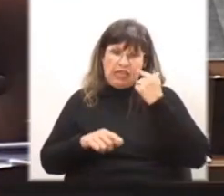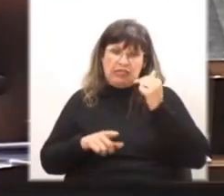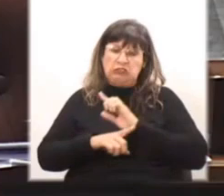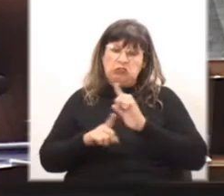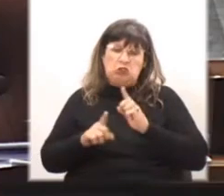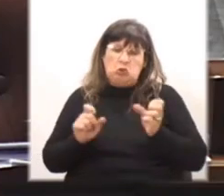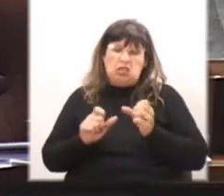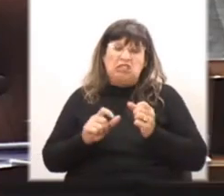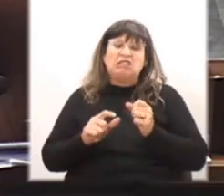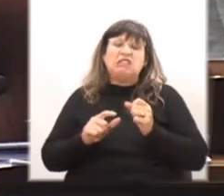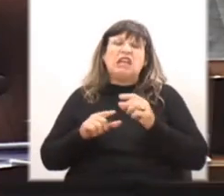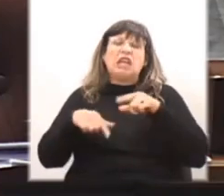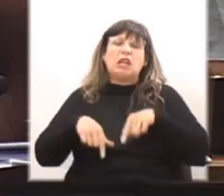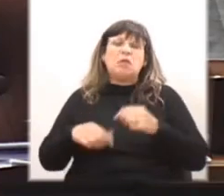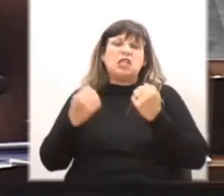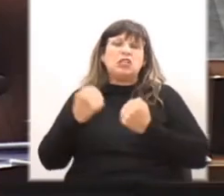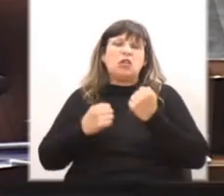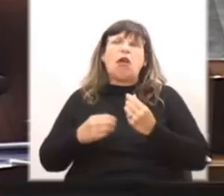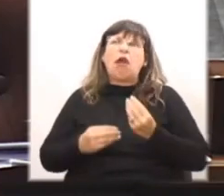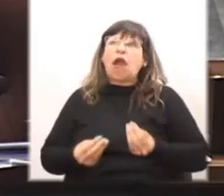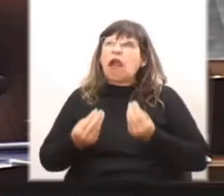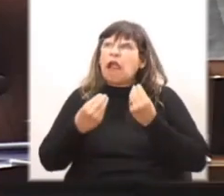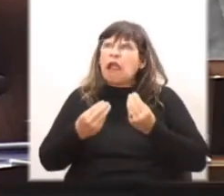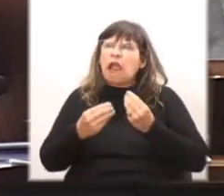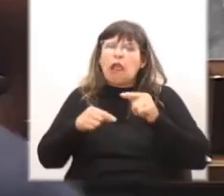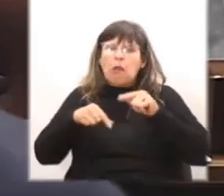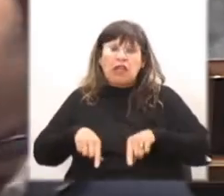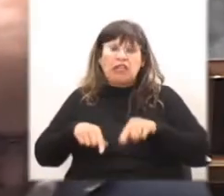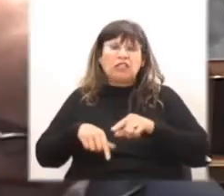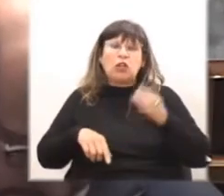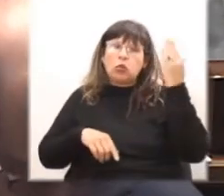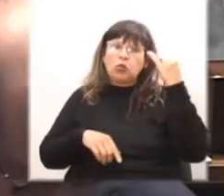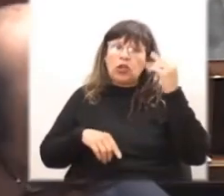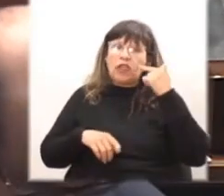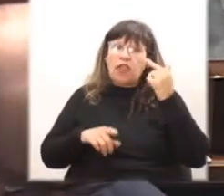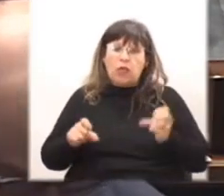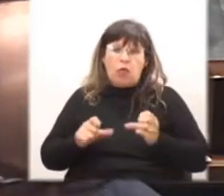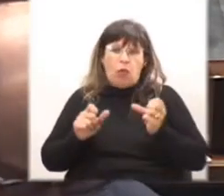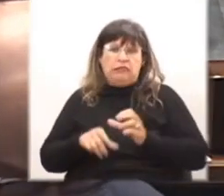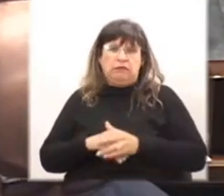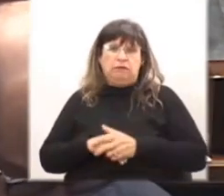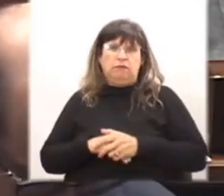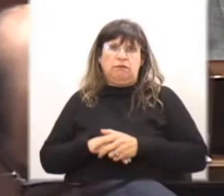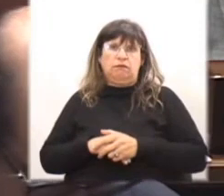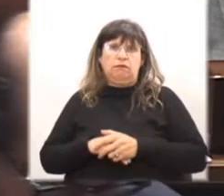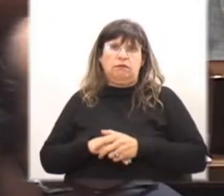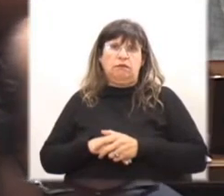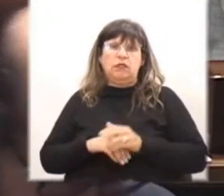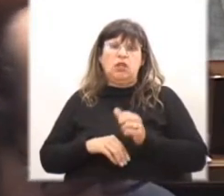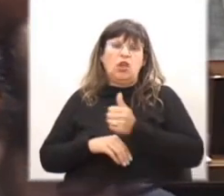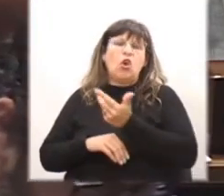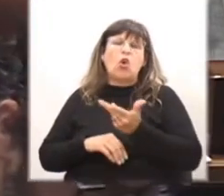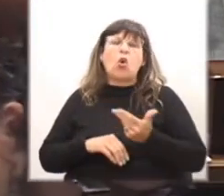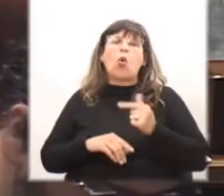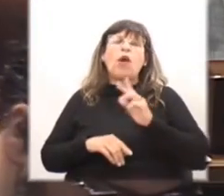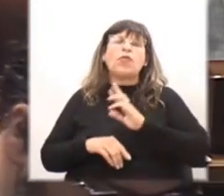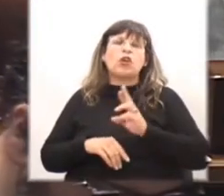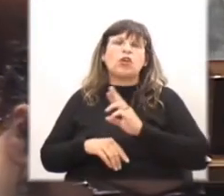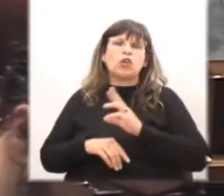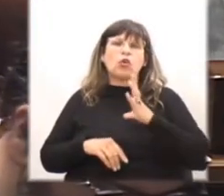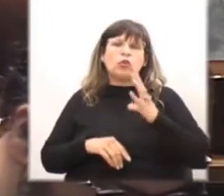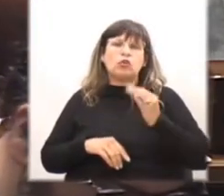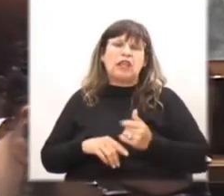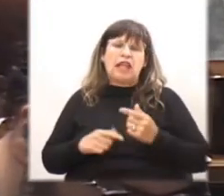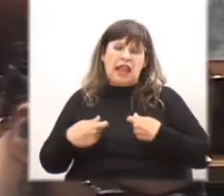realiza el MEF, ¿qué ministerio o autoridad de gobierno lo realiza? ¿Cuántos recursos insume el gasto